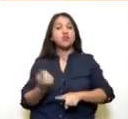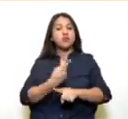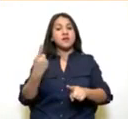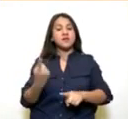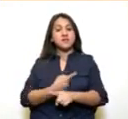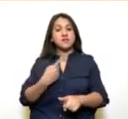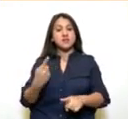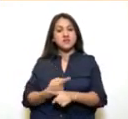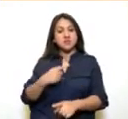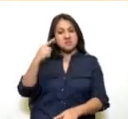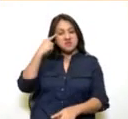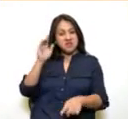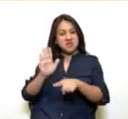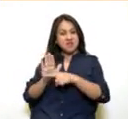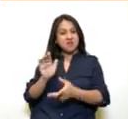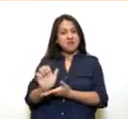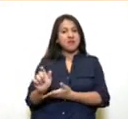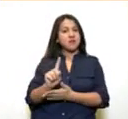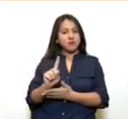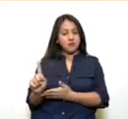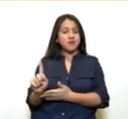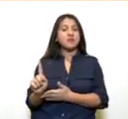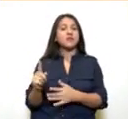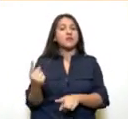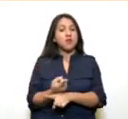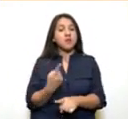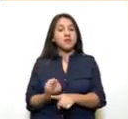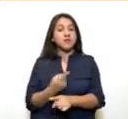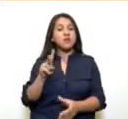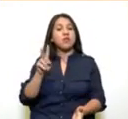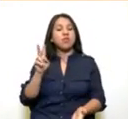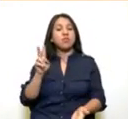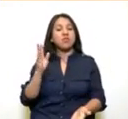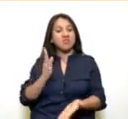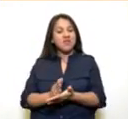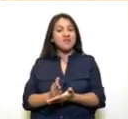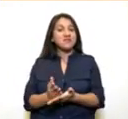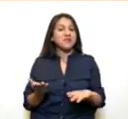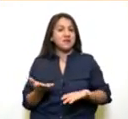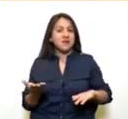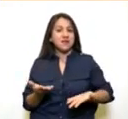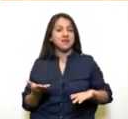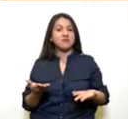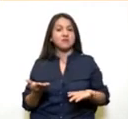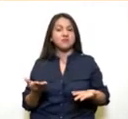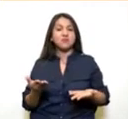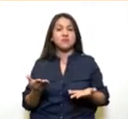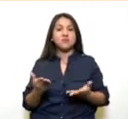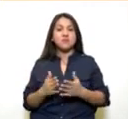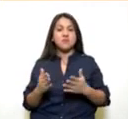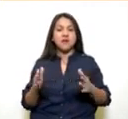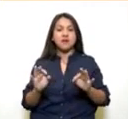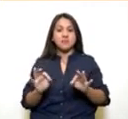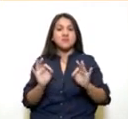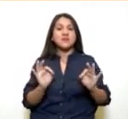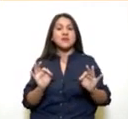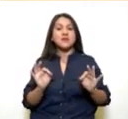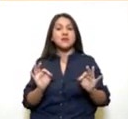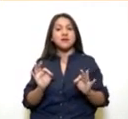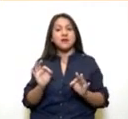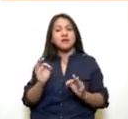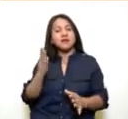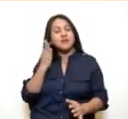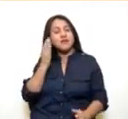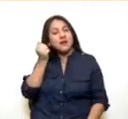desprejuiciada una conversación que es y debe ser una de las formas más altas de la hospitalidad humana eso